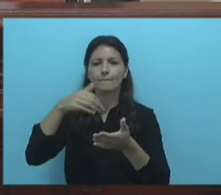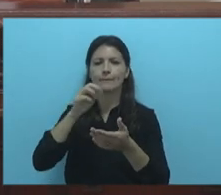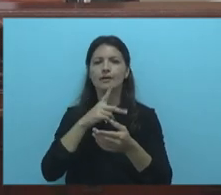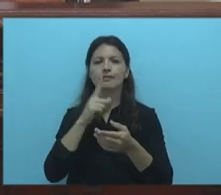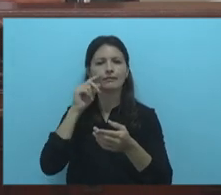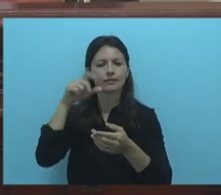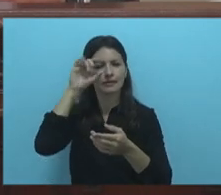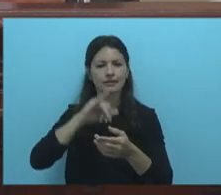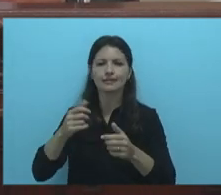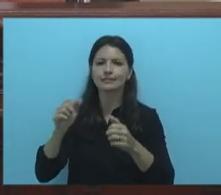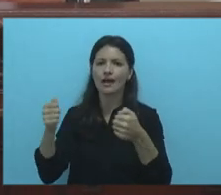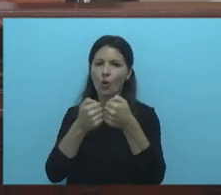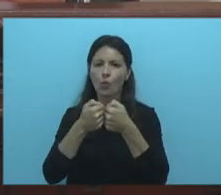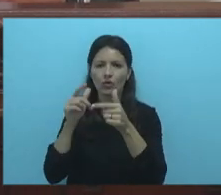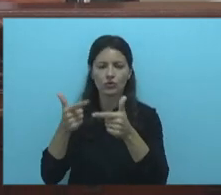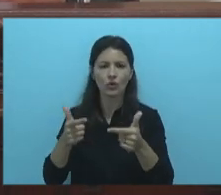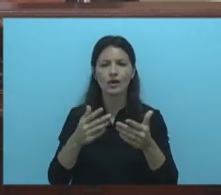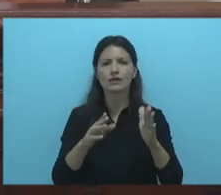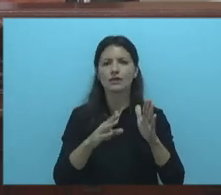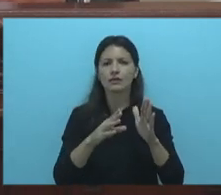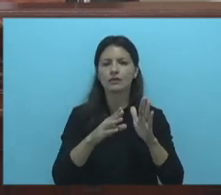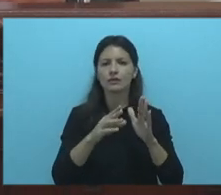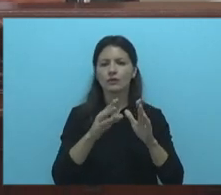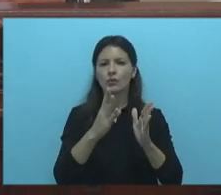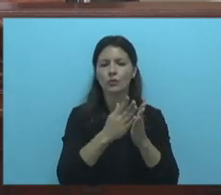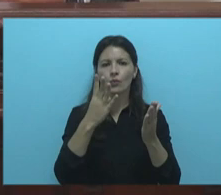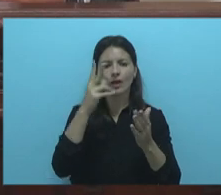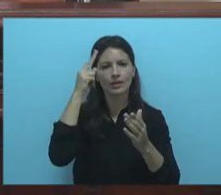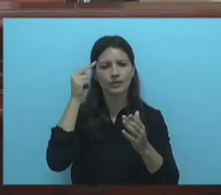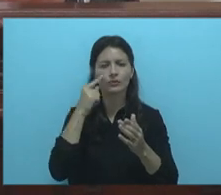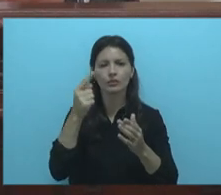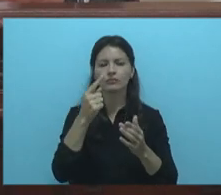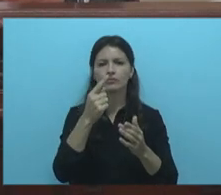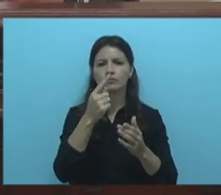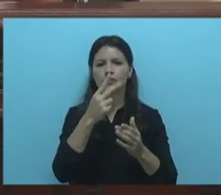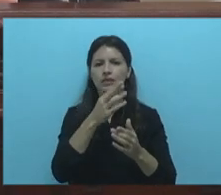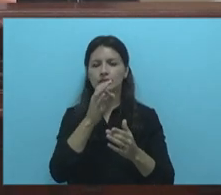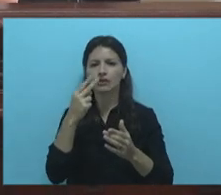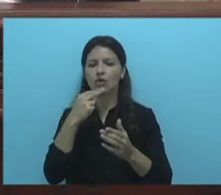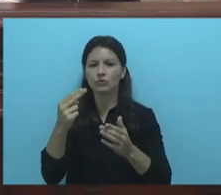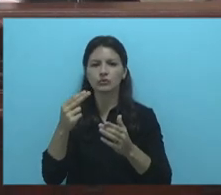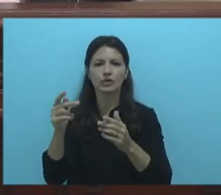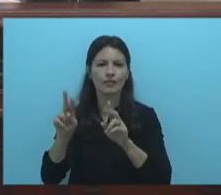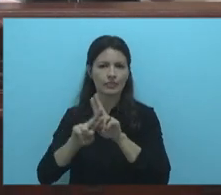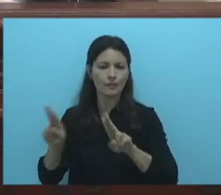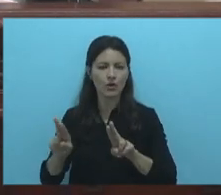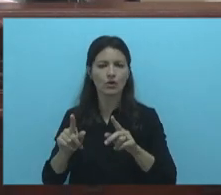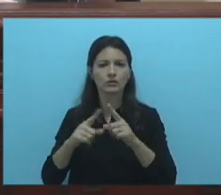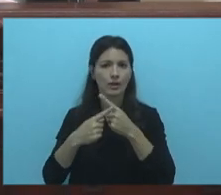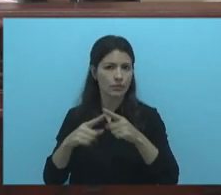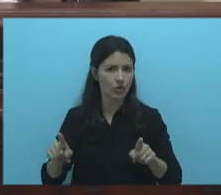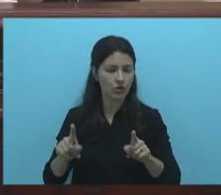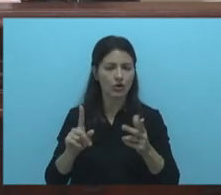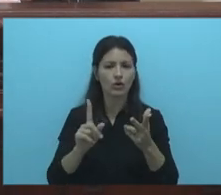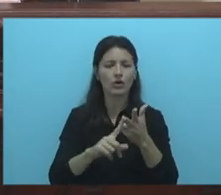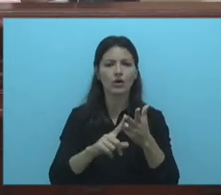con dictamen. El punto número 21, 49.111, del diputado Basile, no cuenta con dictamen. El punto número 22,